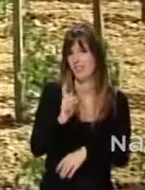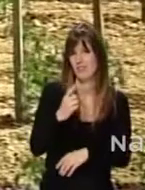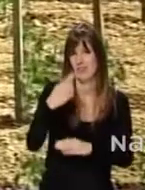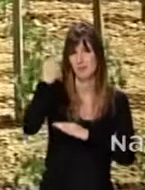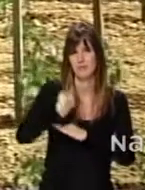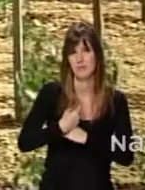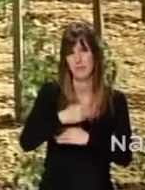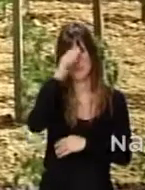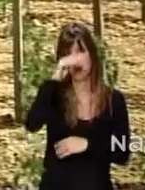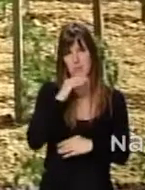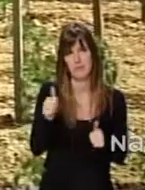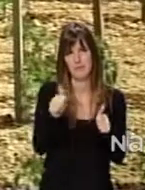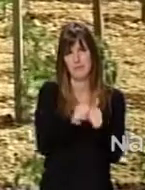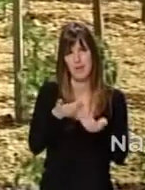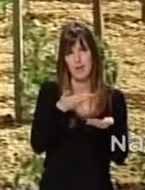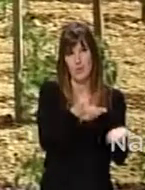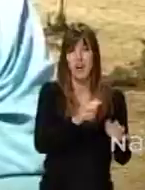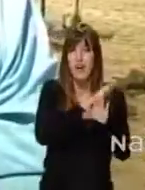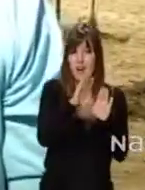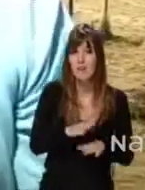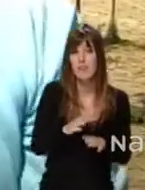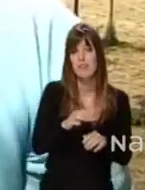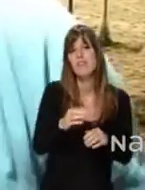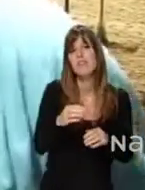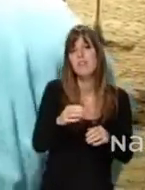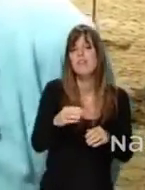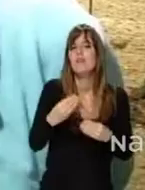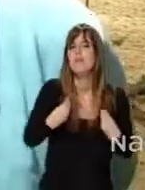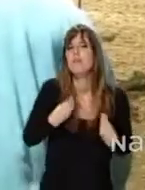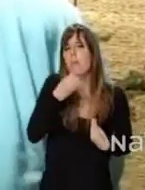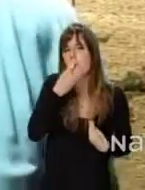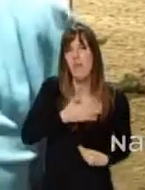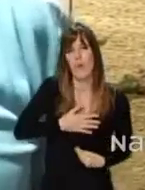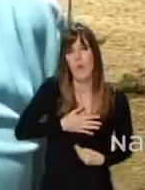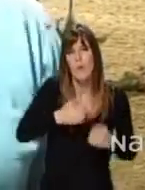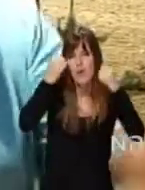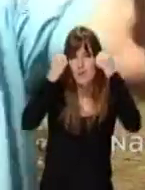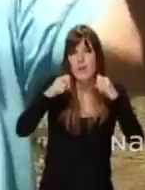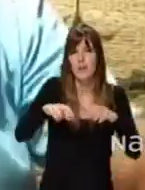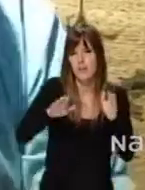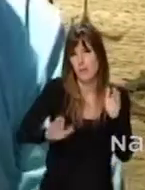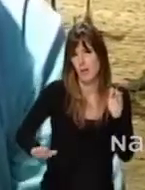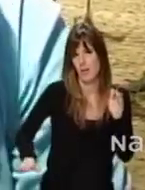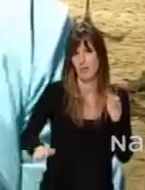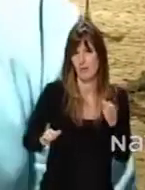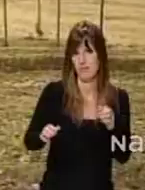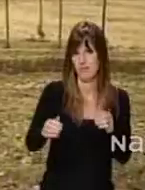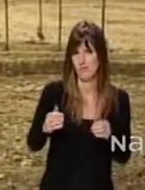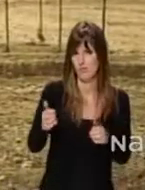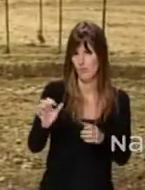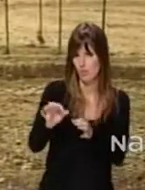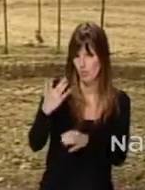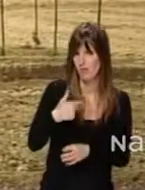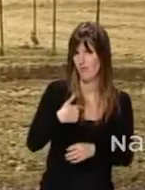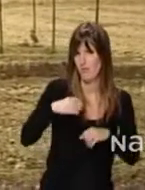ya de... Y siempre al final sabes quién estudiaban y quién estaban bien, los pequeños. Los de la cola, los de arriba, pues a trabajar. Pues